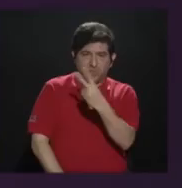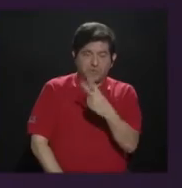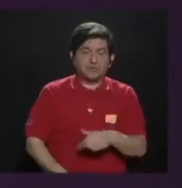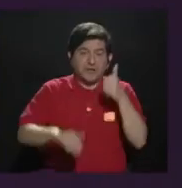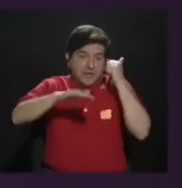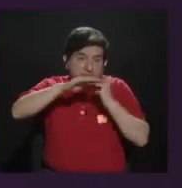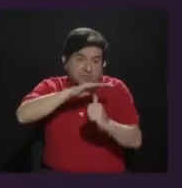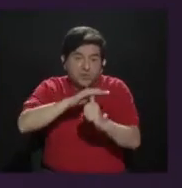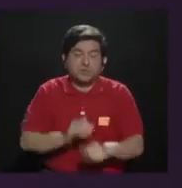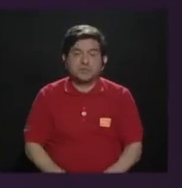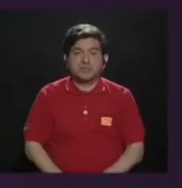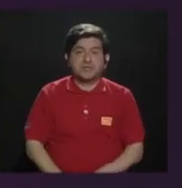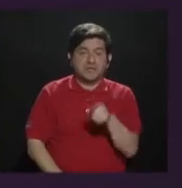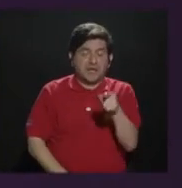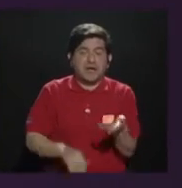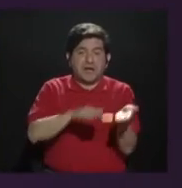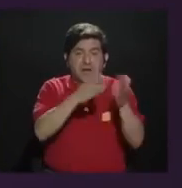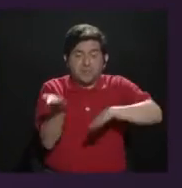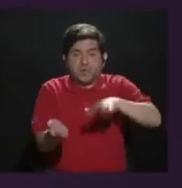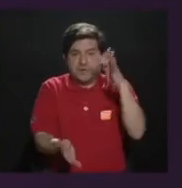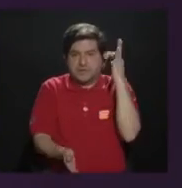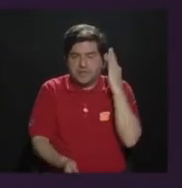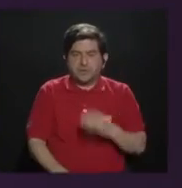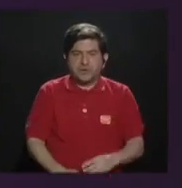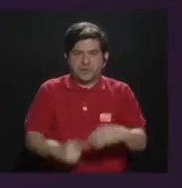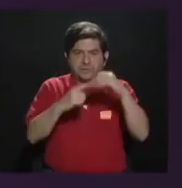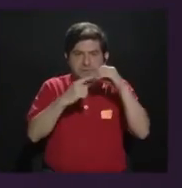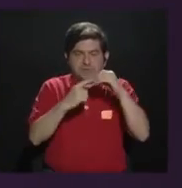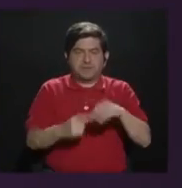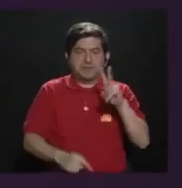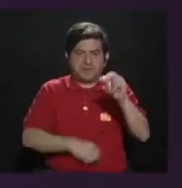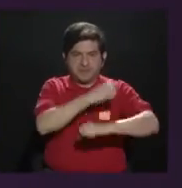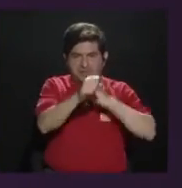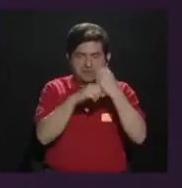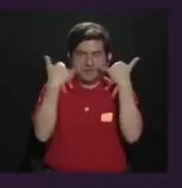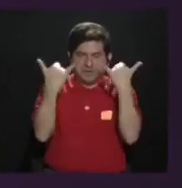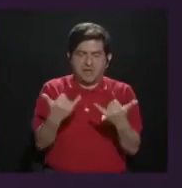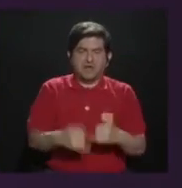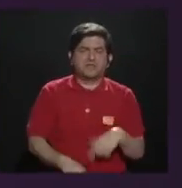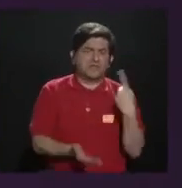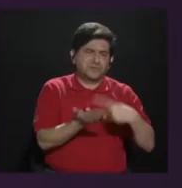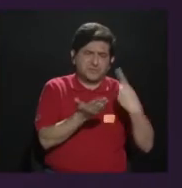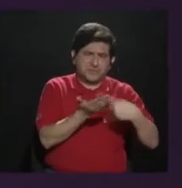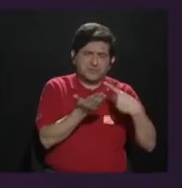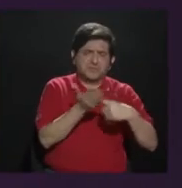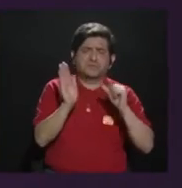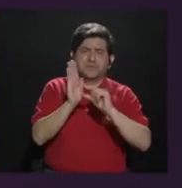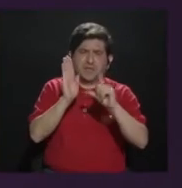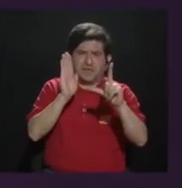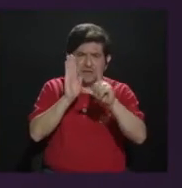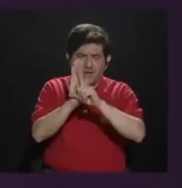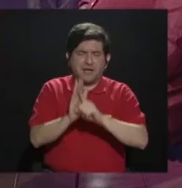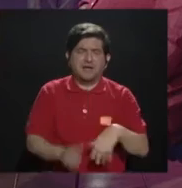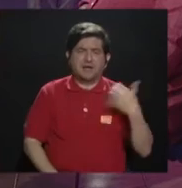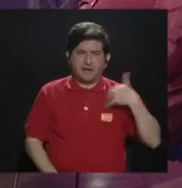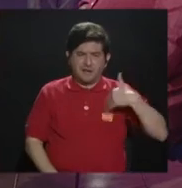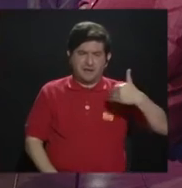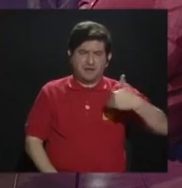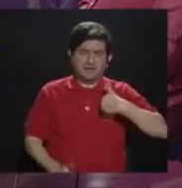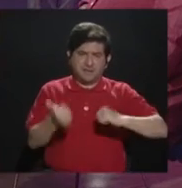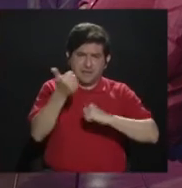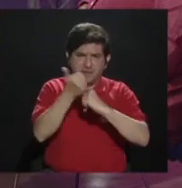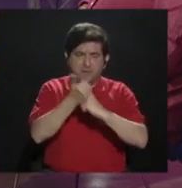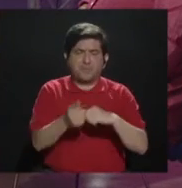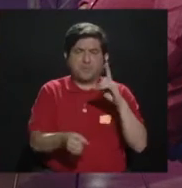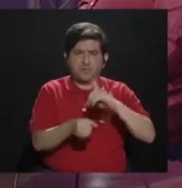mujeres gestantes desde hace 20 años, ¿no? Ese es un gran tema que se está debatiendo en el Parlamento argentino, que cuenta con apoyo de